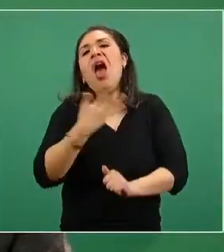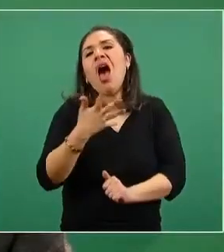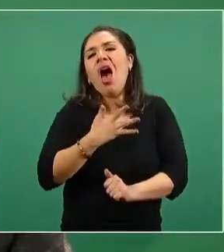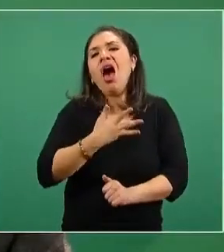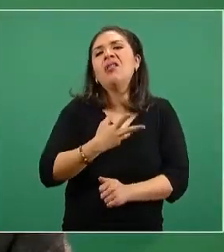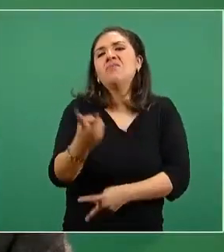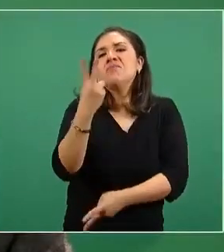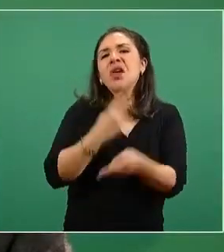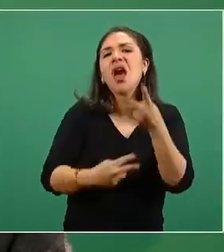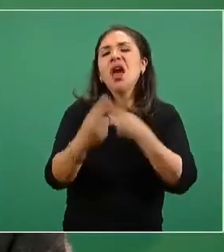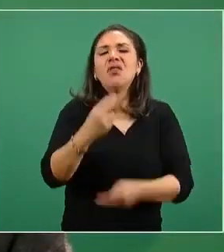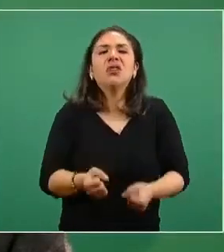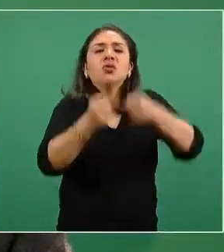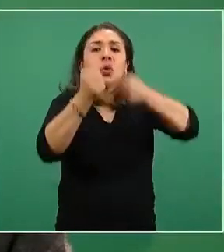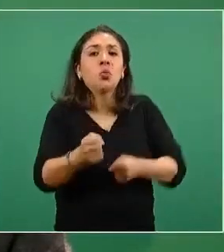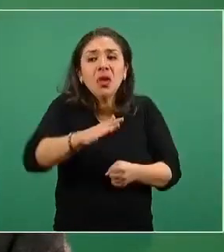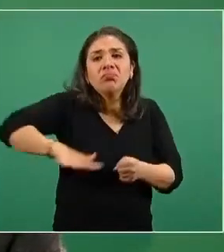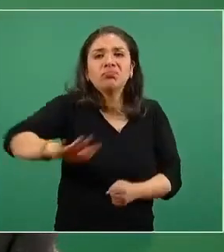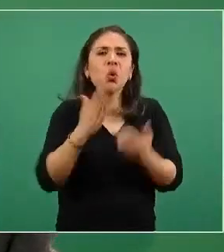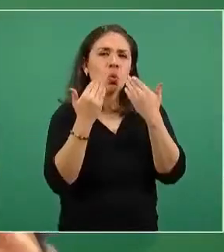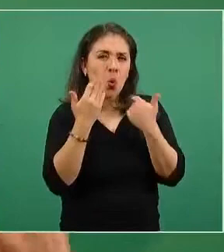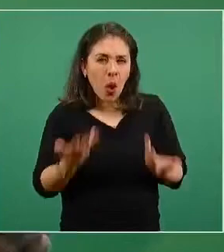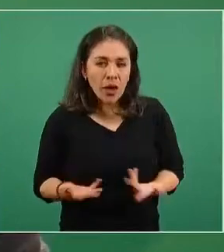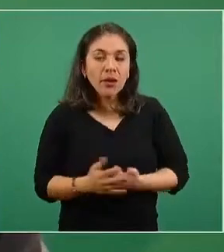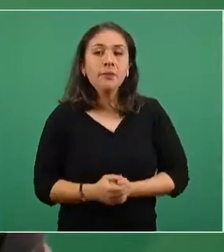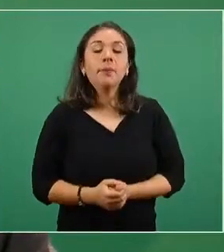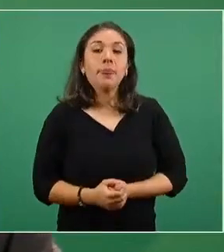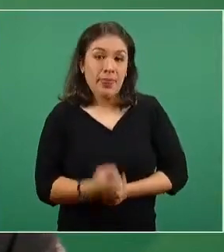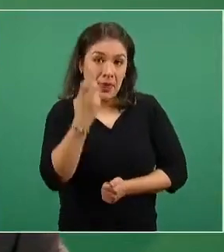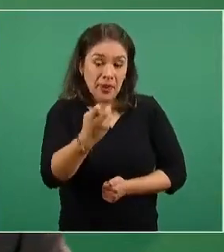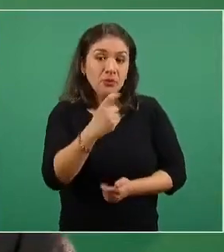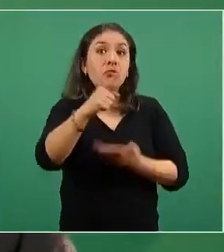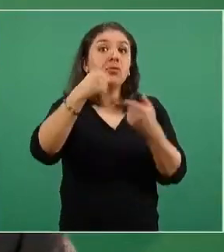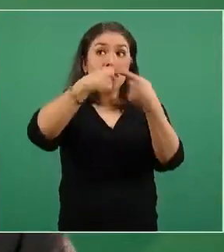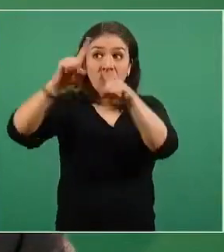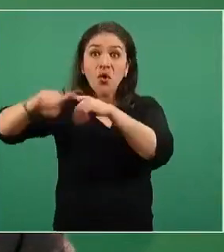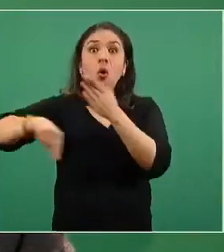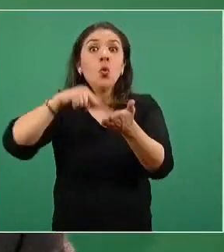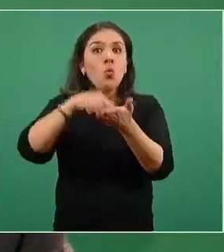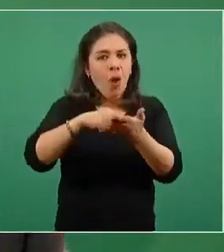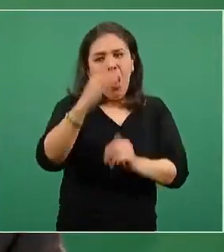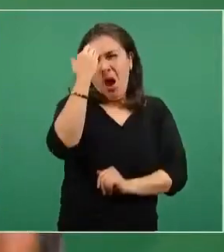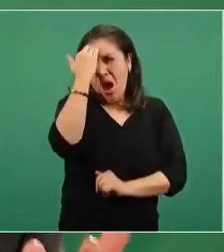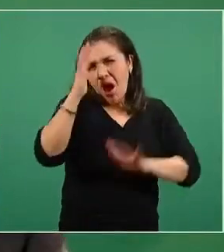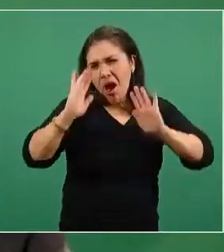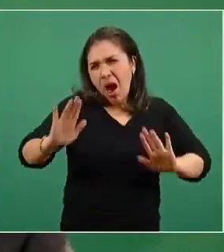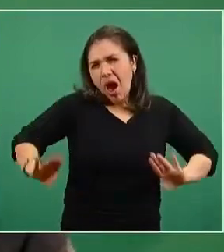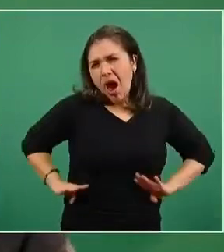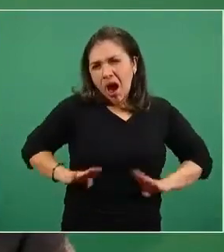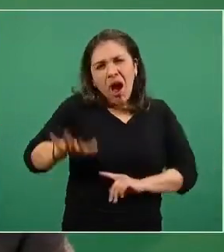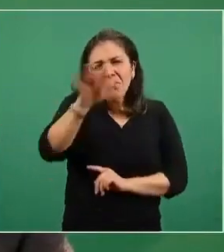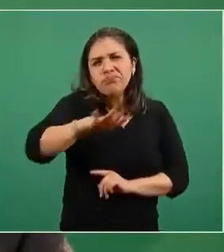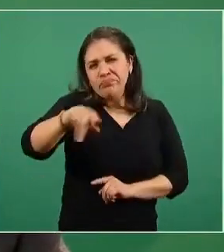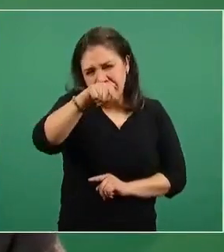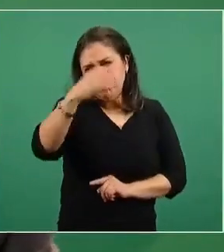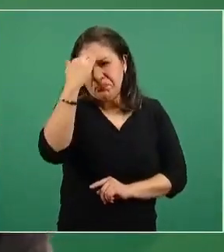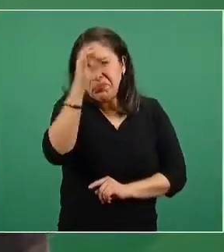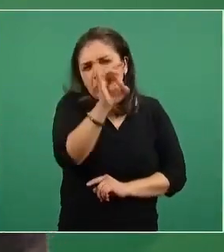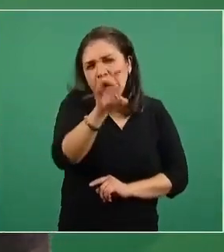raíz la inseguridad pública. Entonces hay varias zonas características por esto, son ampliamente